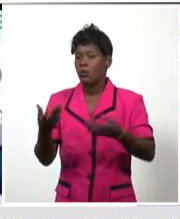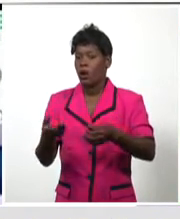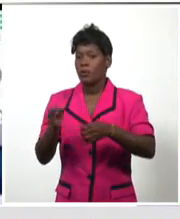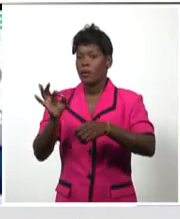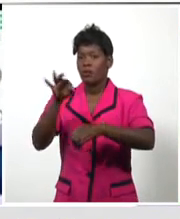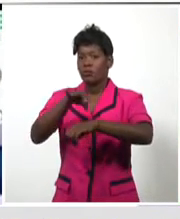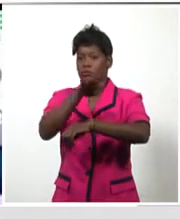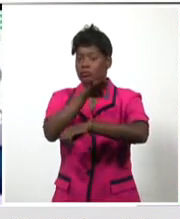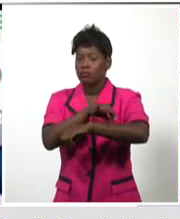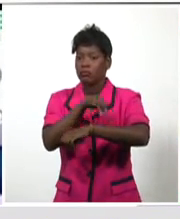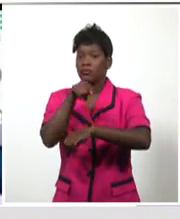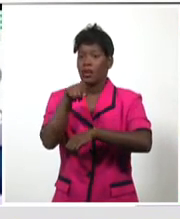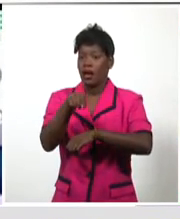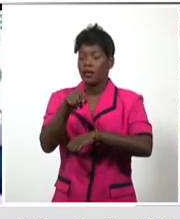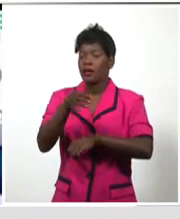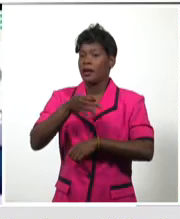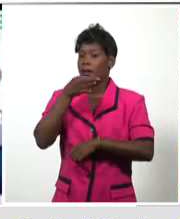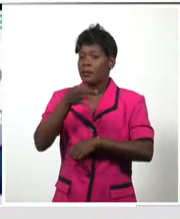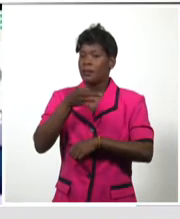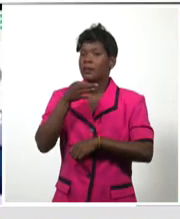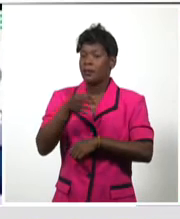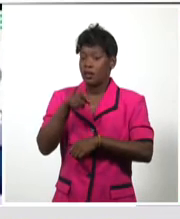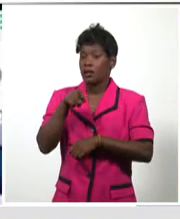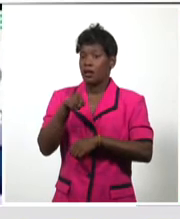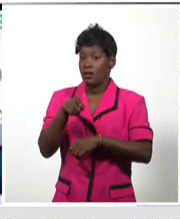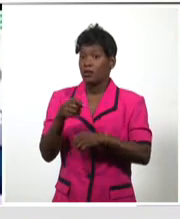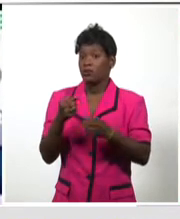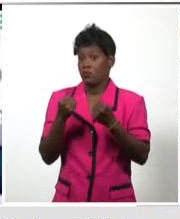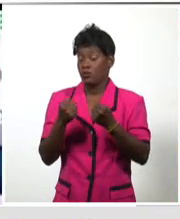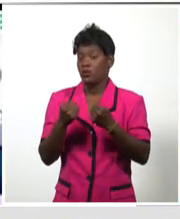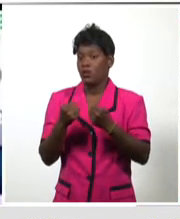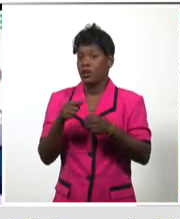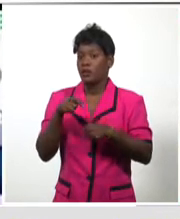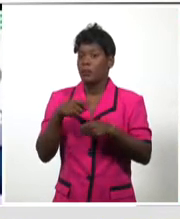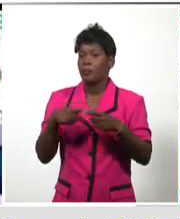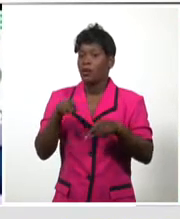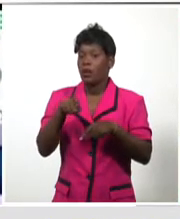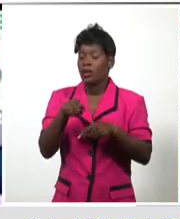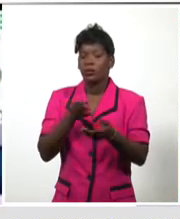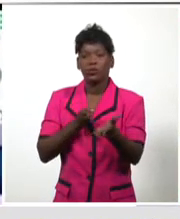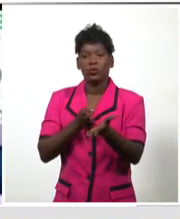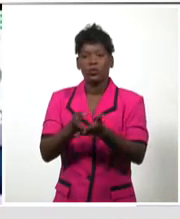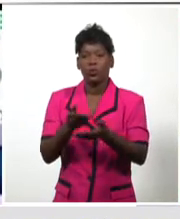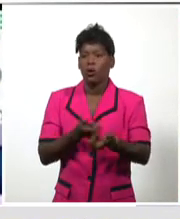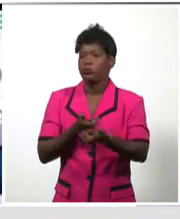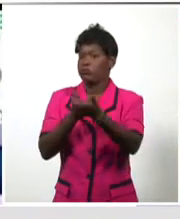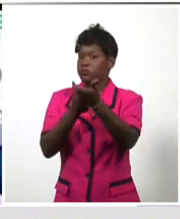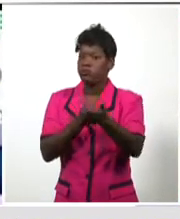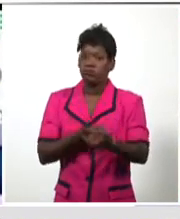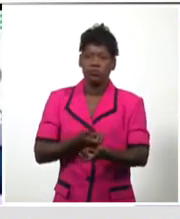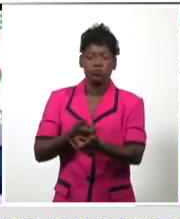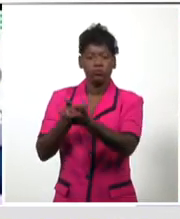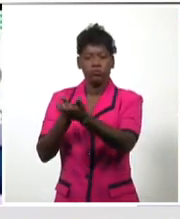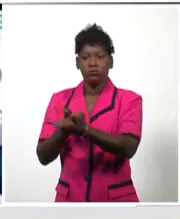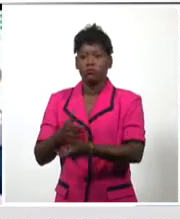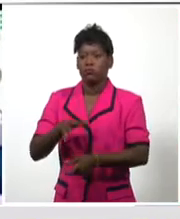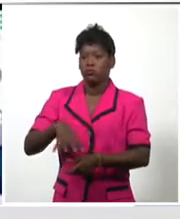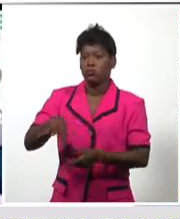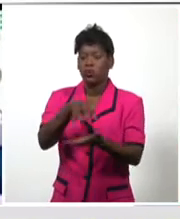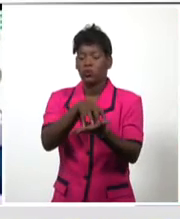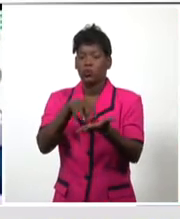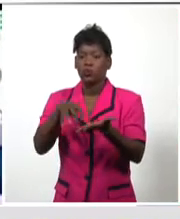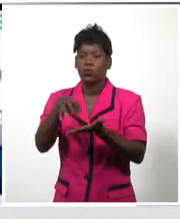Aedes, agente transmisor de arbovirosis como el dengue. Por ello no se detiene la campaña antivectorial en las zonas de mayor riesgo epidemiológico. Nos preocupa la